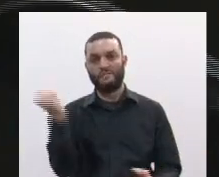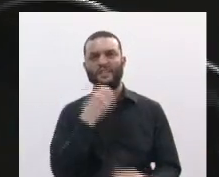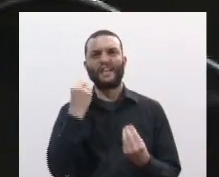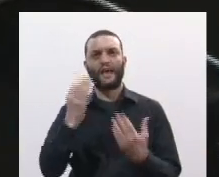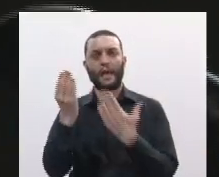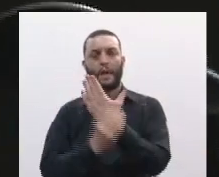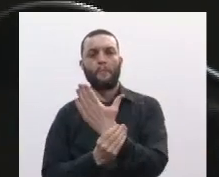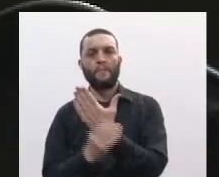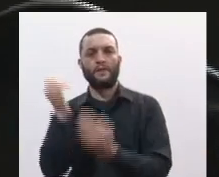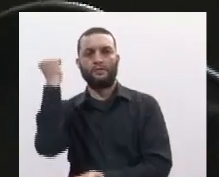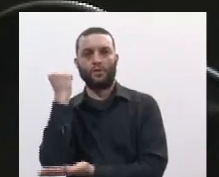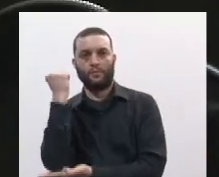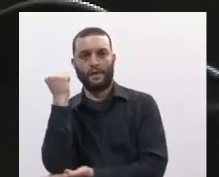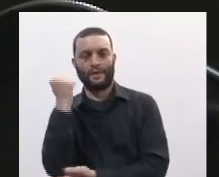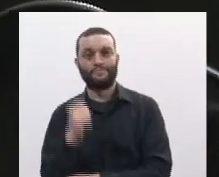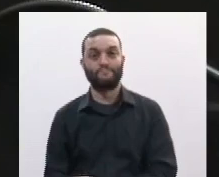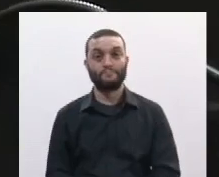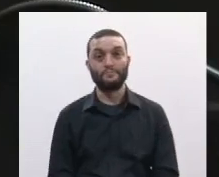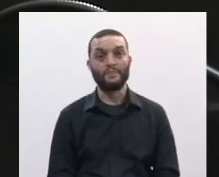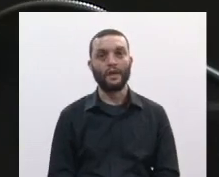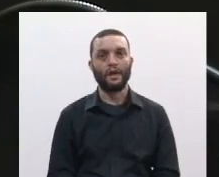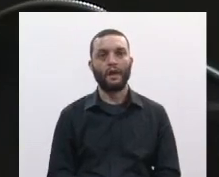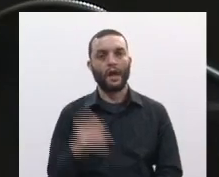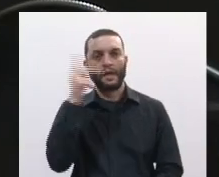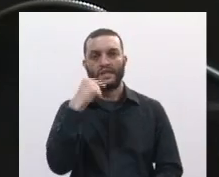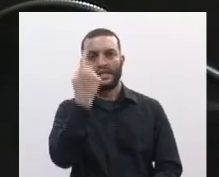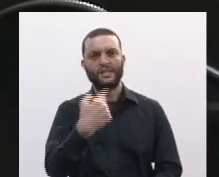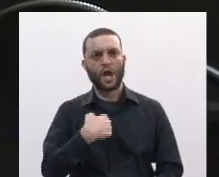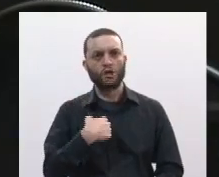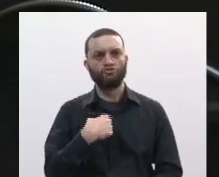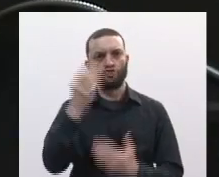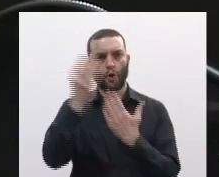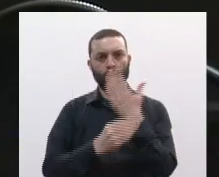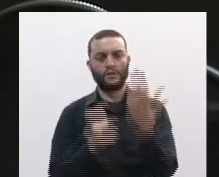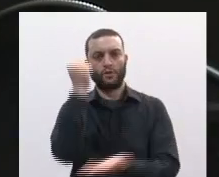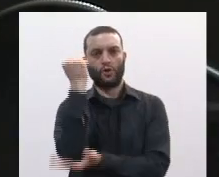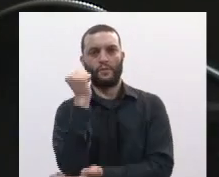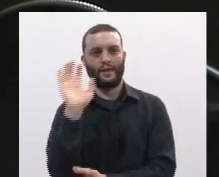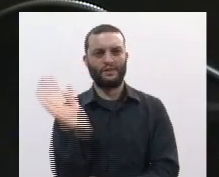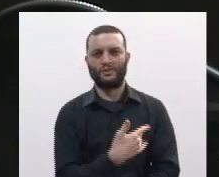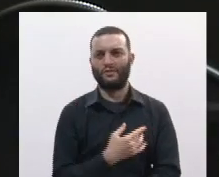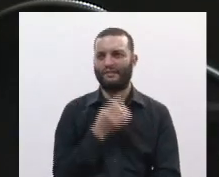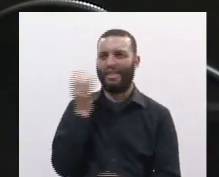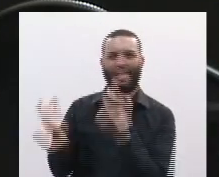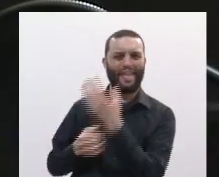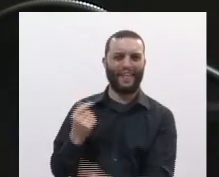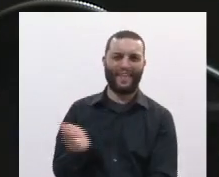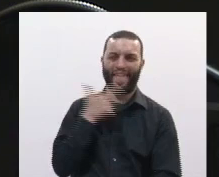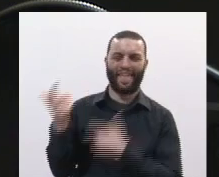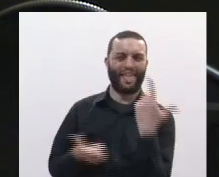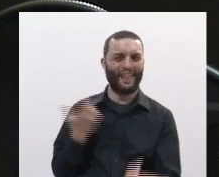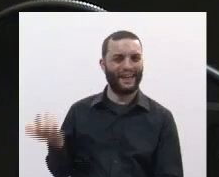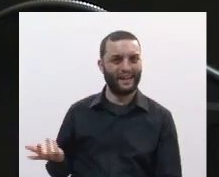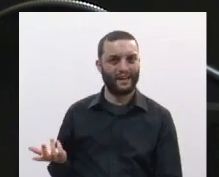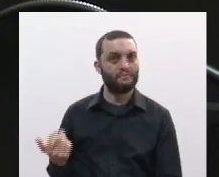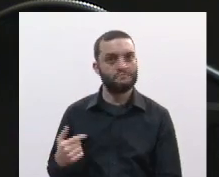dijo, yo voy a ser el ministro de Economía, casi que se le reían. Decían, ¿cómo que el presidente? Bueno, y demostró algo. Y